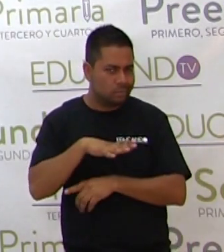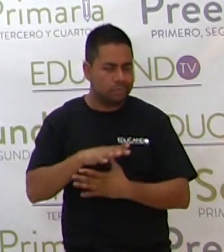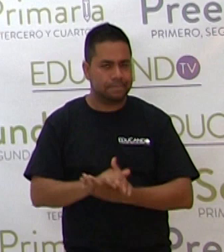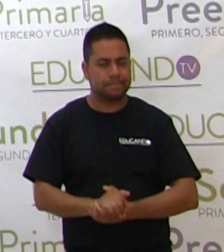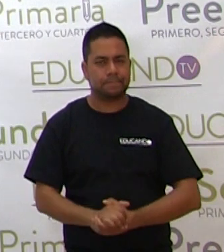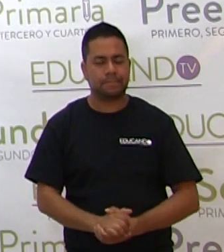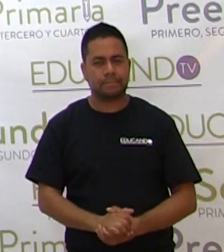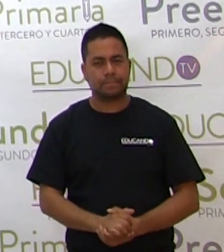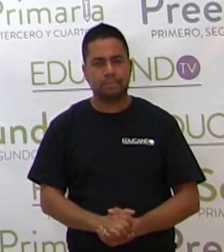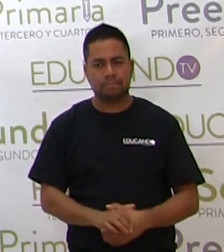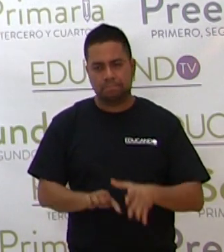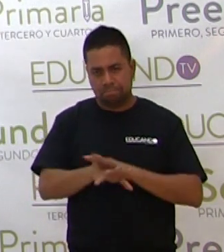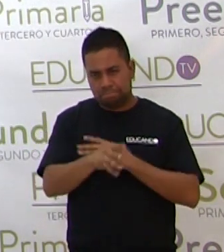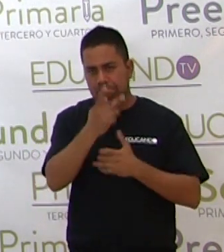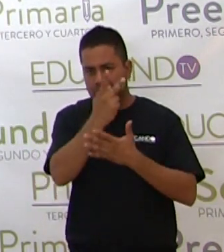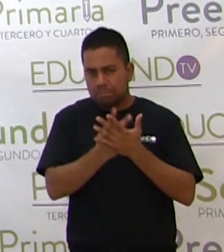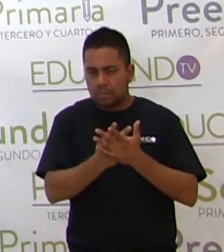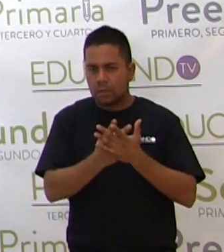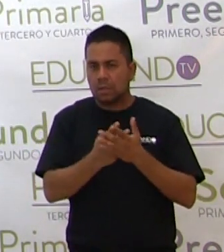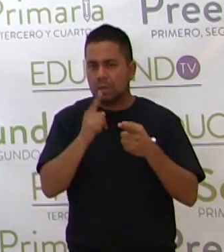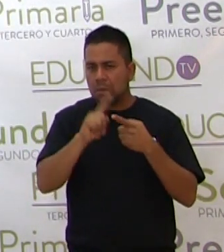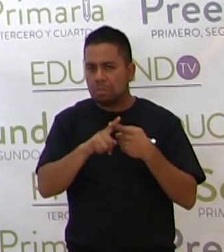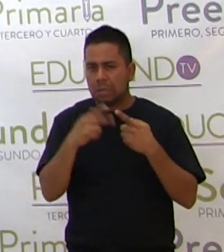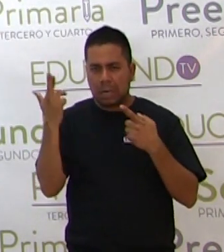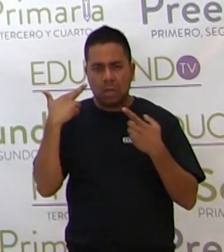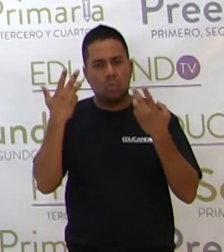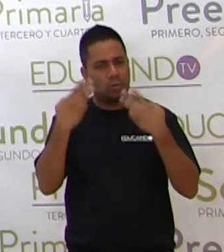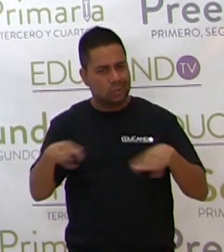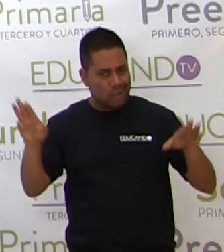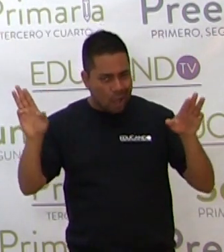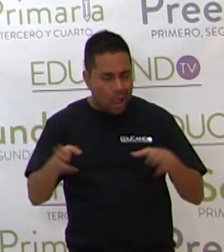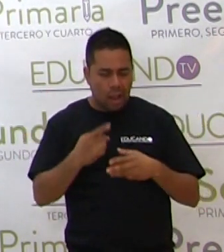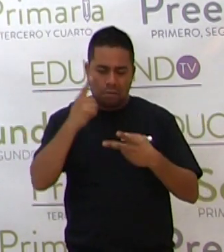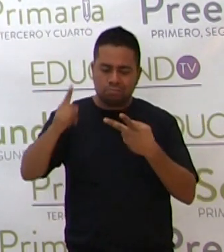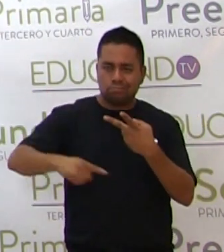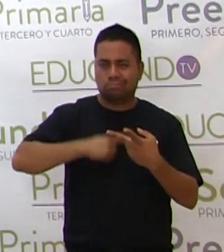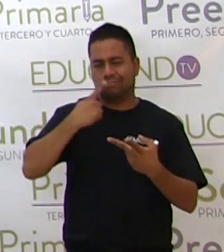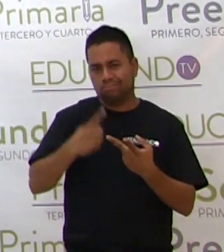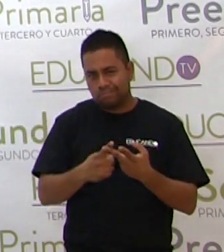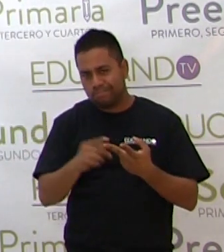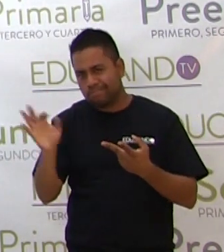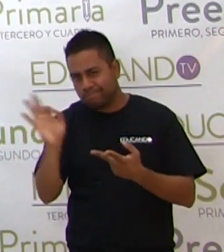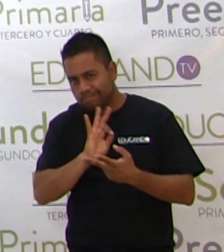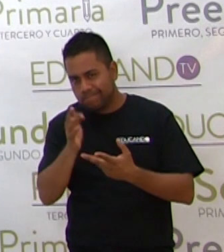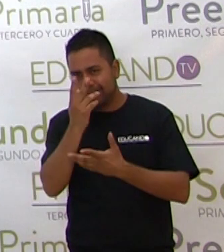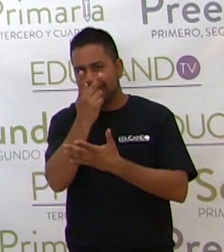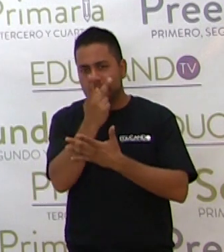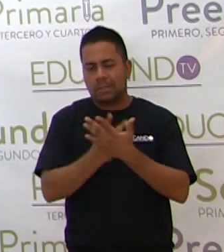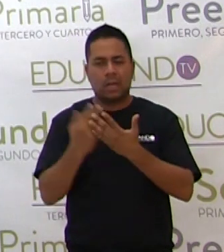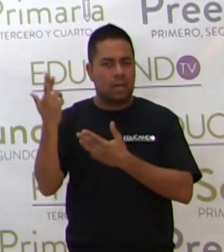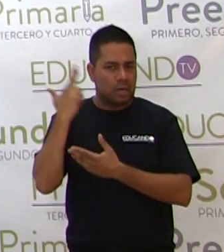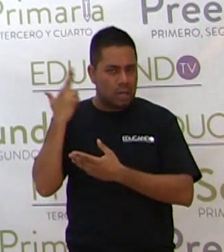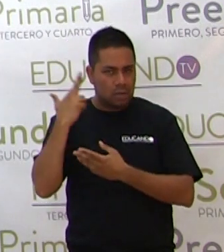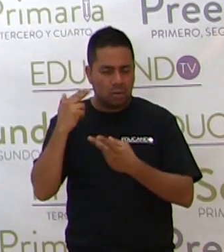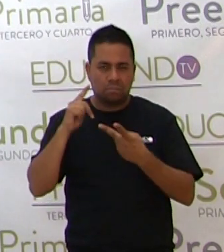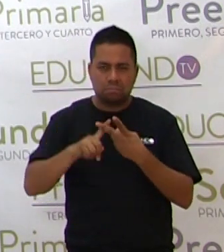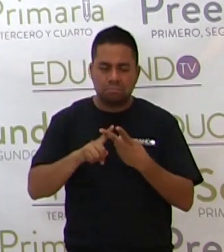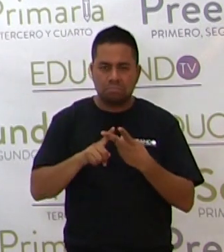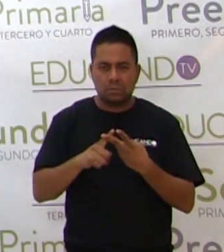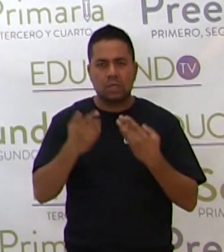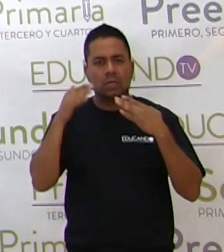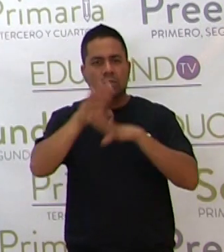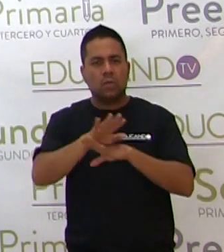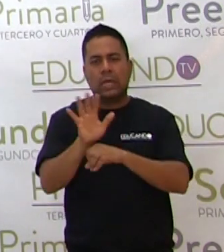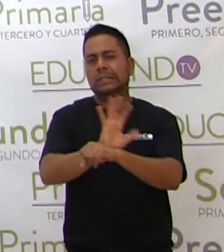bueno puede ser un programa de radio musical puede ser un programa de radio acerca